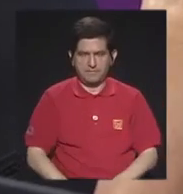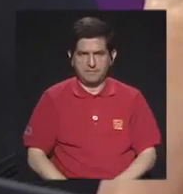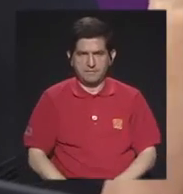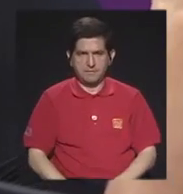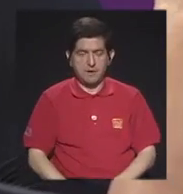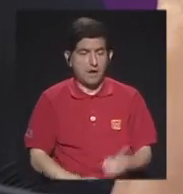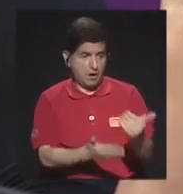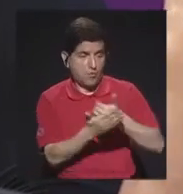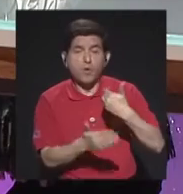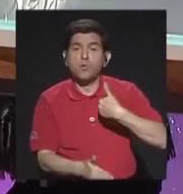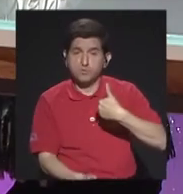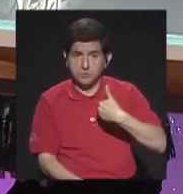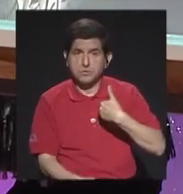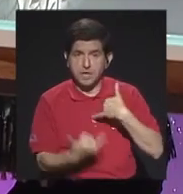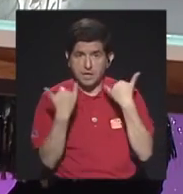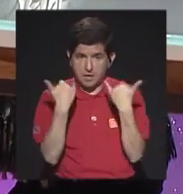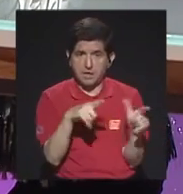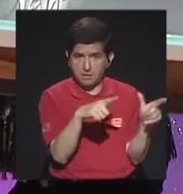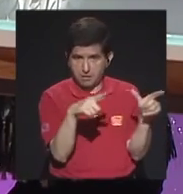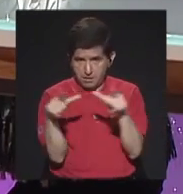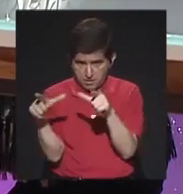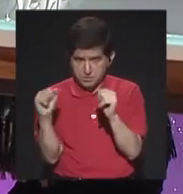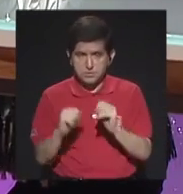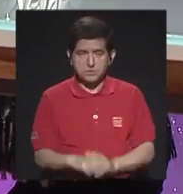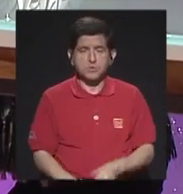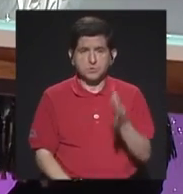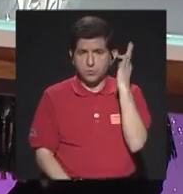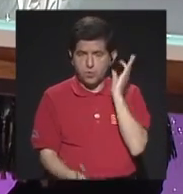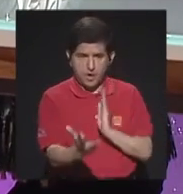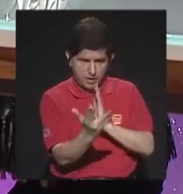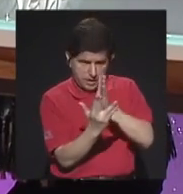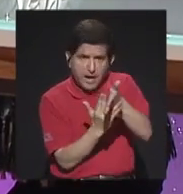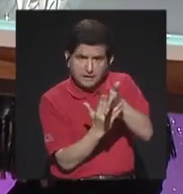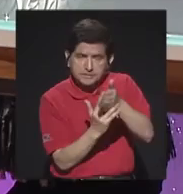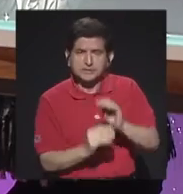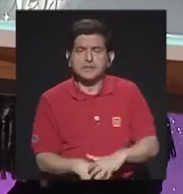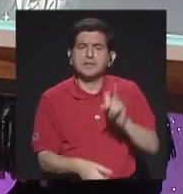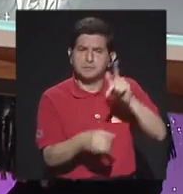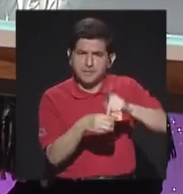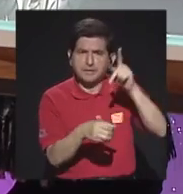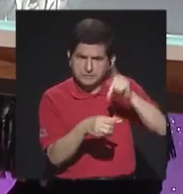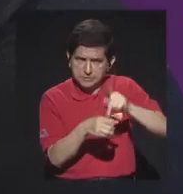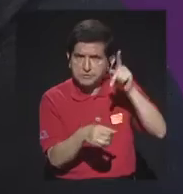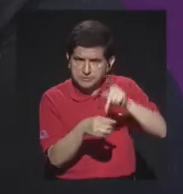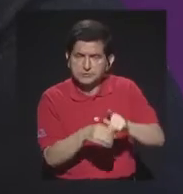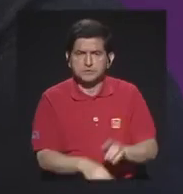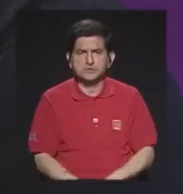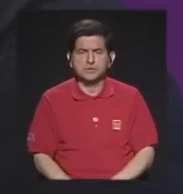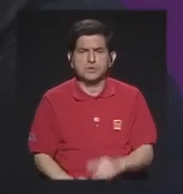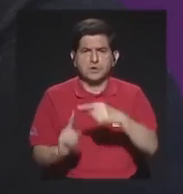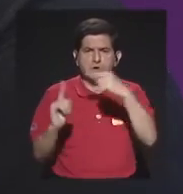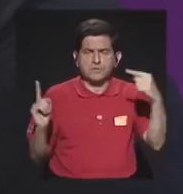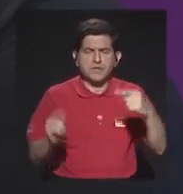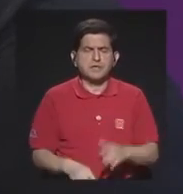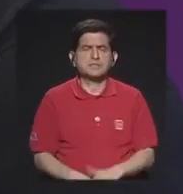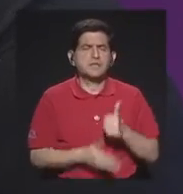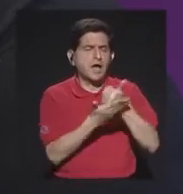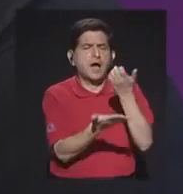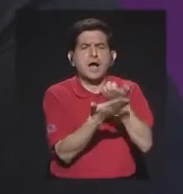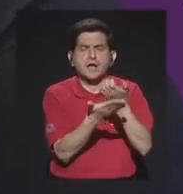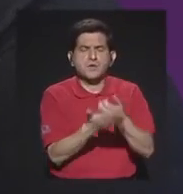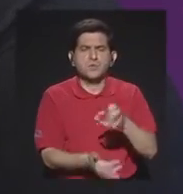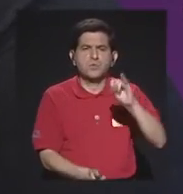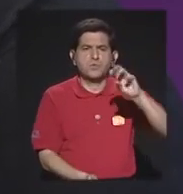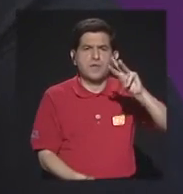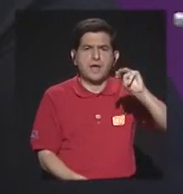estén los recursos además a disposición de las mujeres para que puedan participar desde que se generen becas vía IMAS,